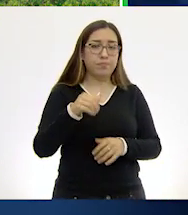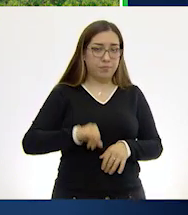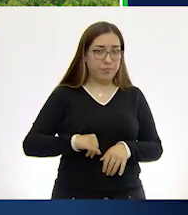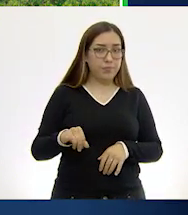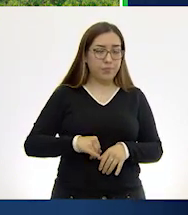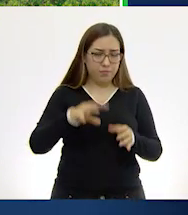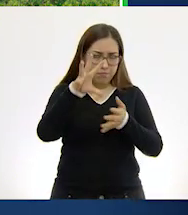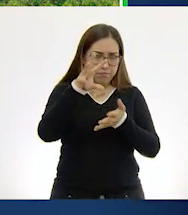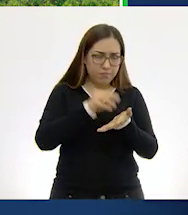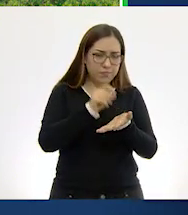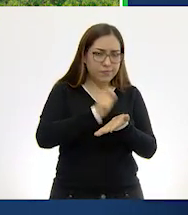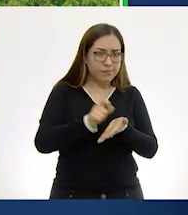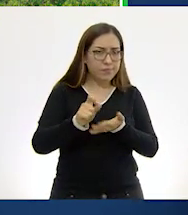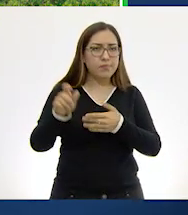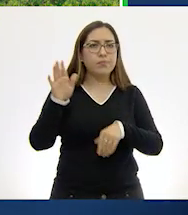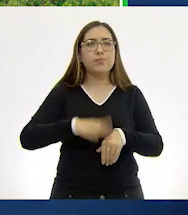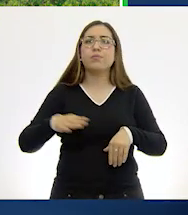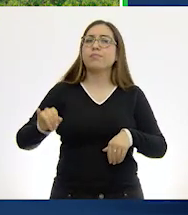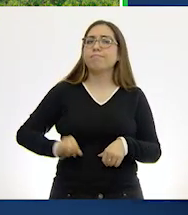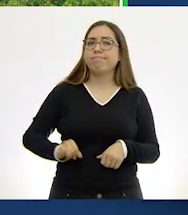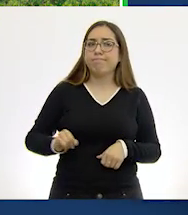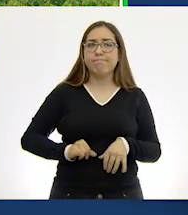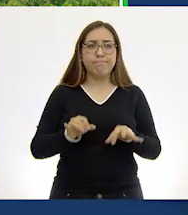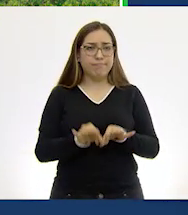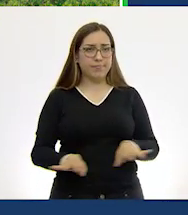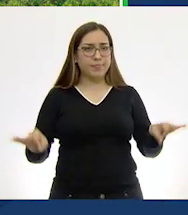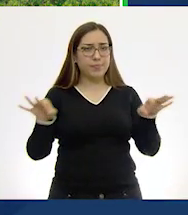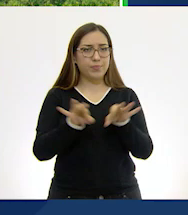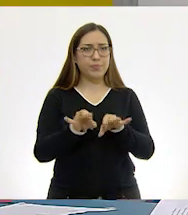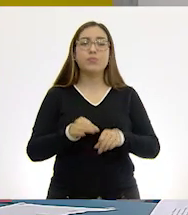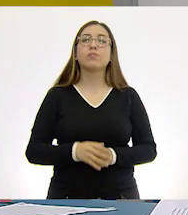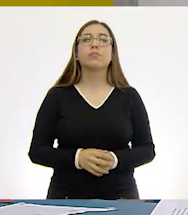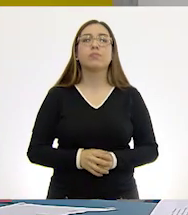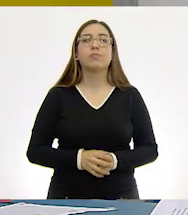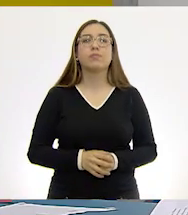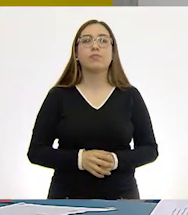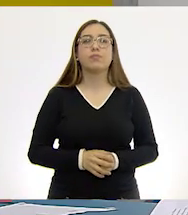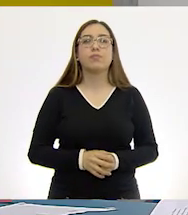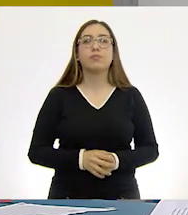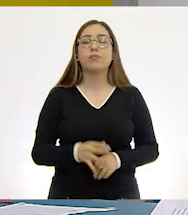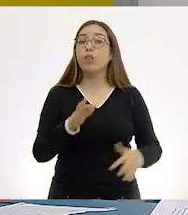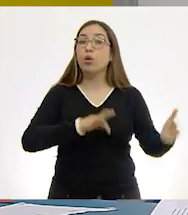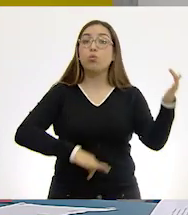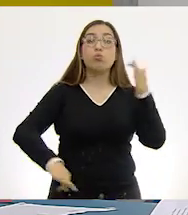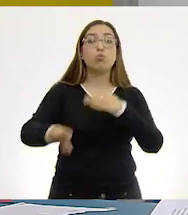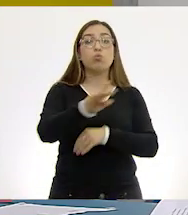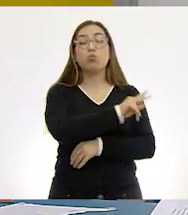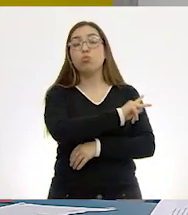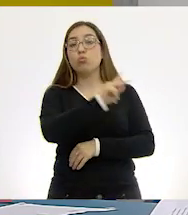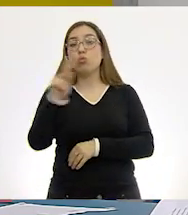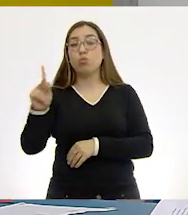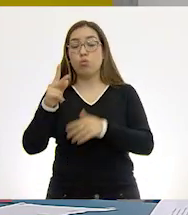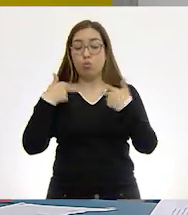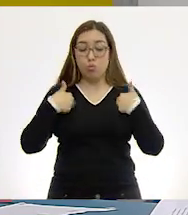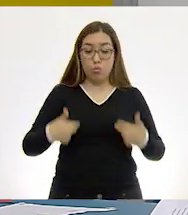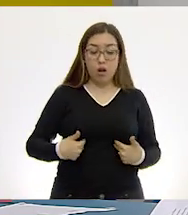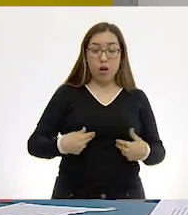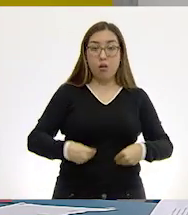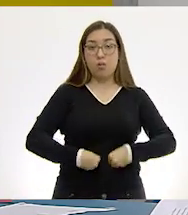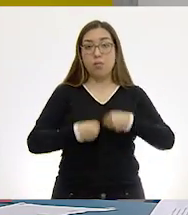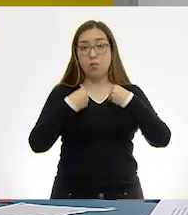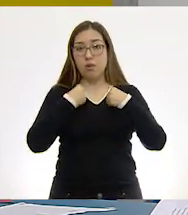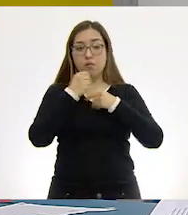diapositiva de lo que sea más interesante o más importante. Todos los seres vivos actuales,